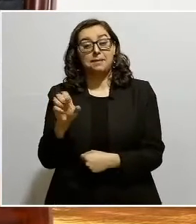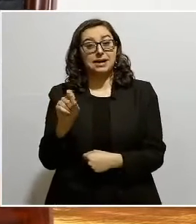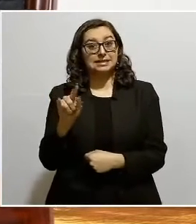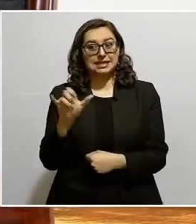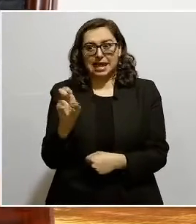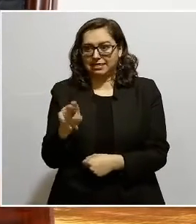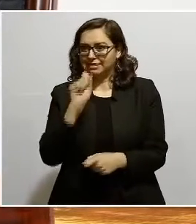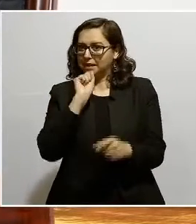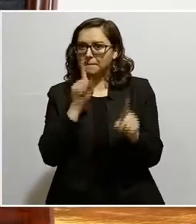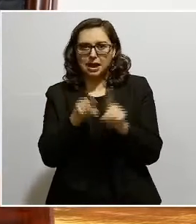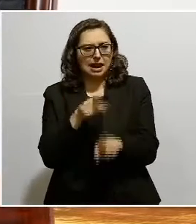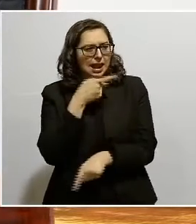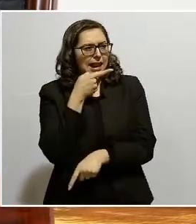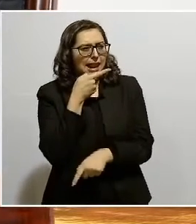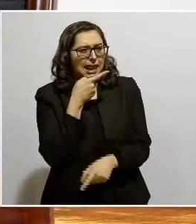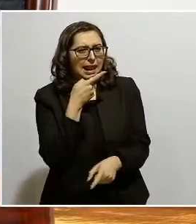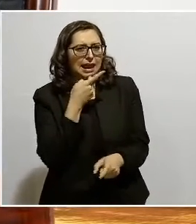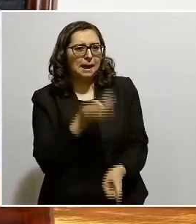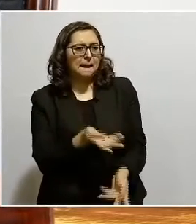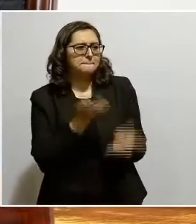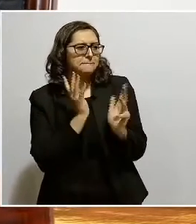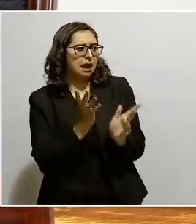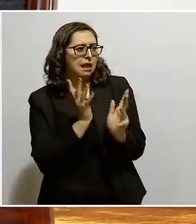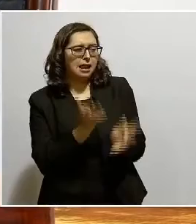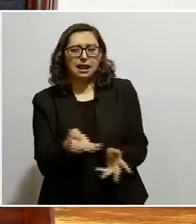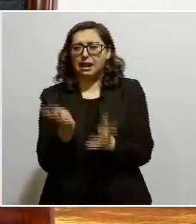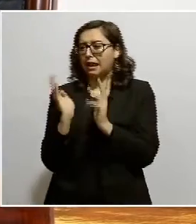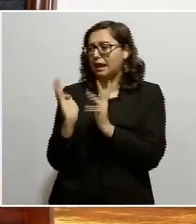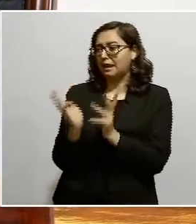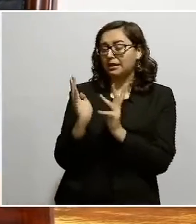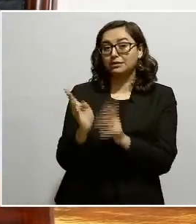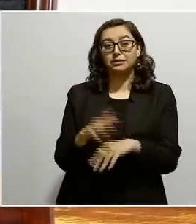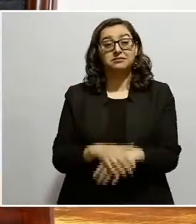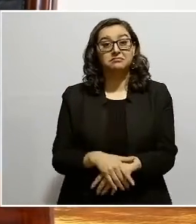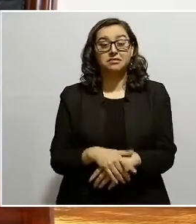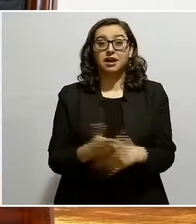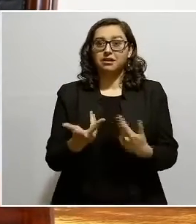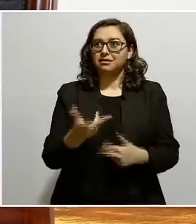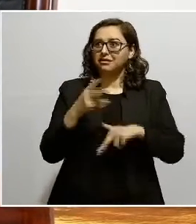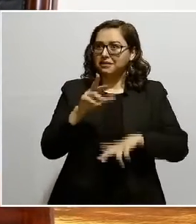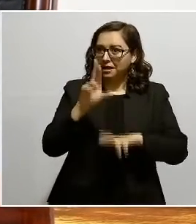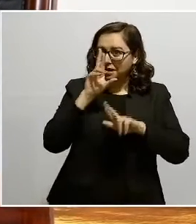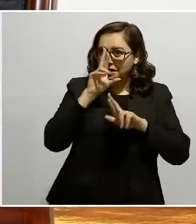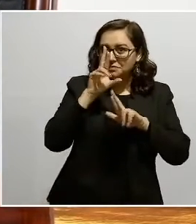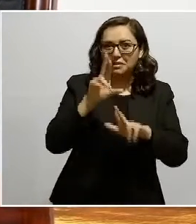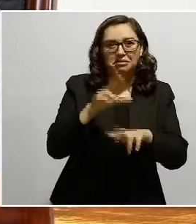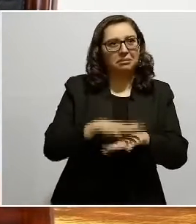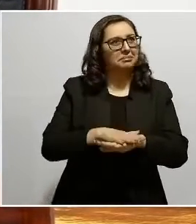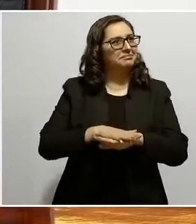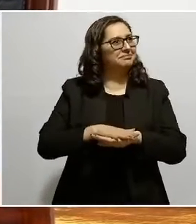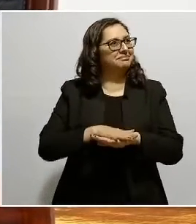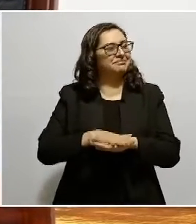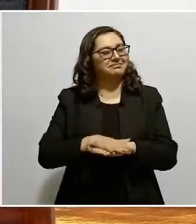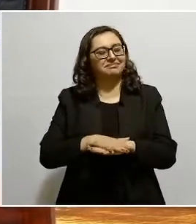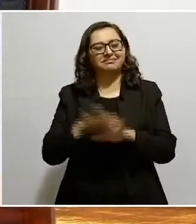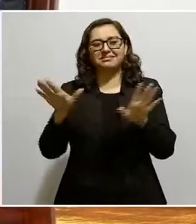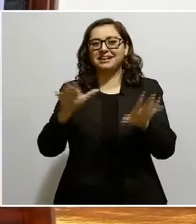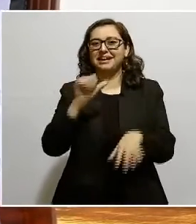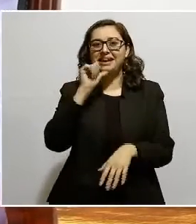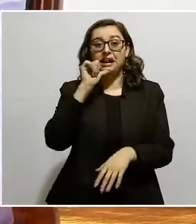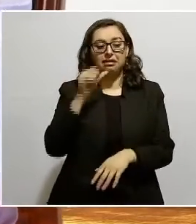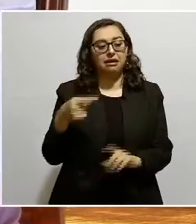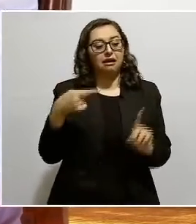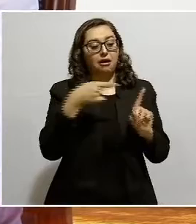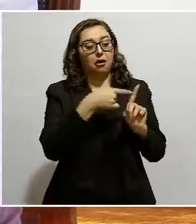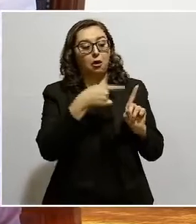tono. Pienso que nadie rompía mejor la solemnidad, real o fingida, que siempre caracterizó al